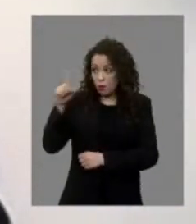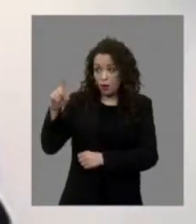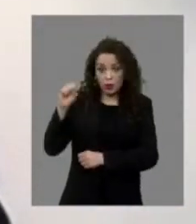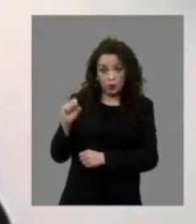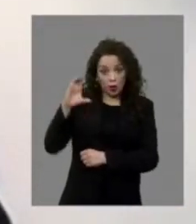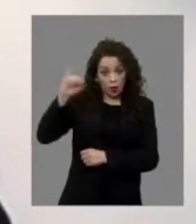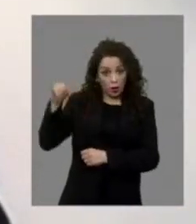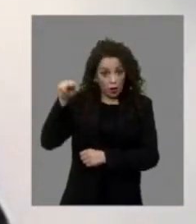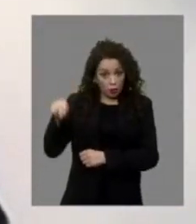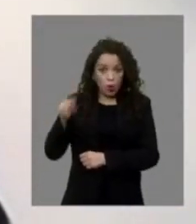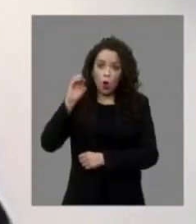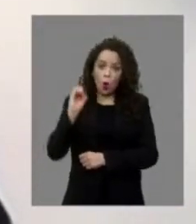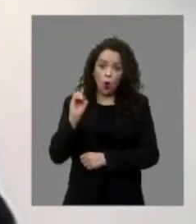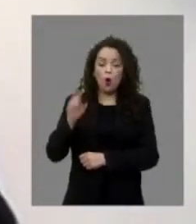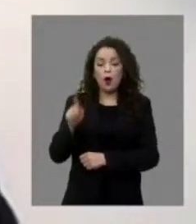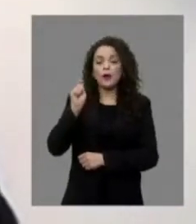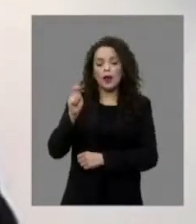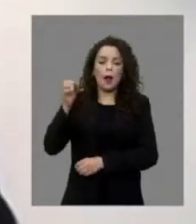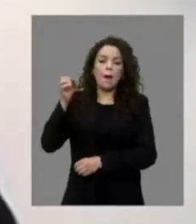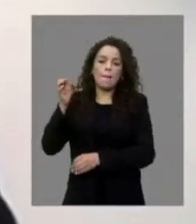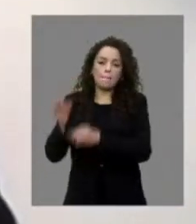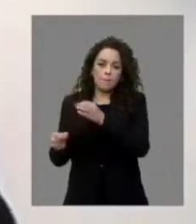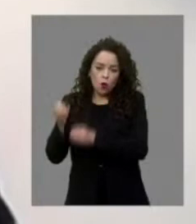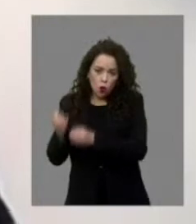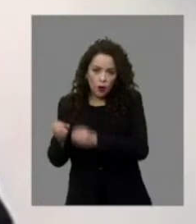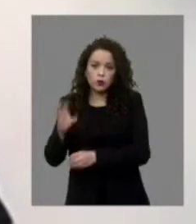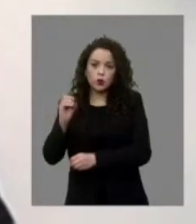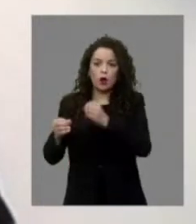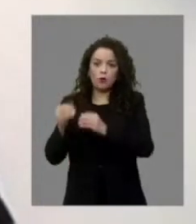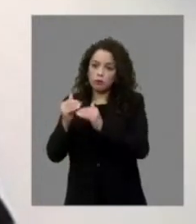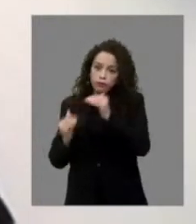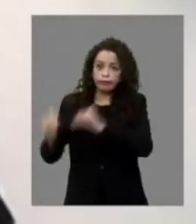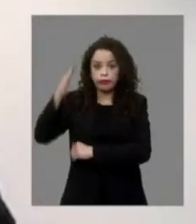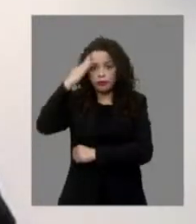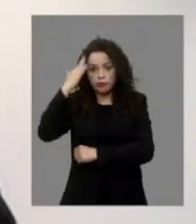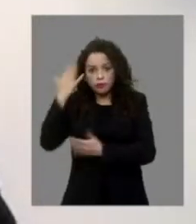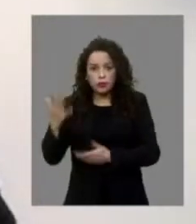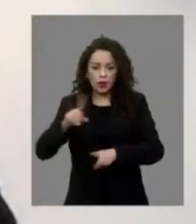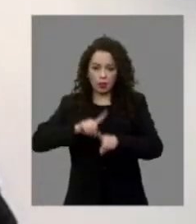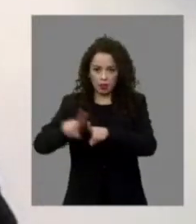de distrito y las magistradas y magistrados de circuito.